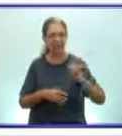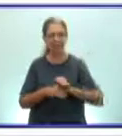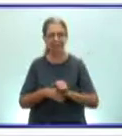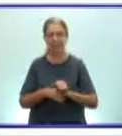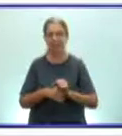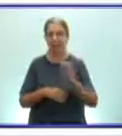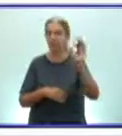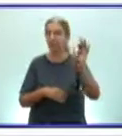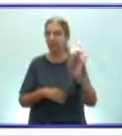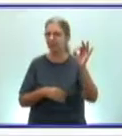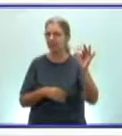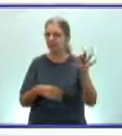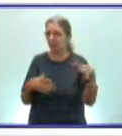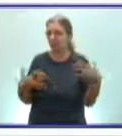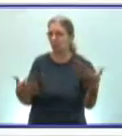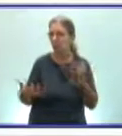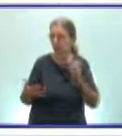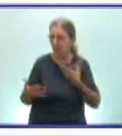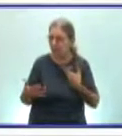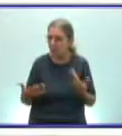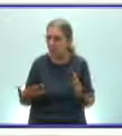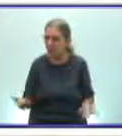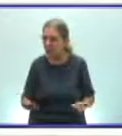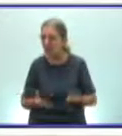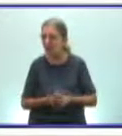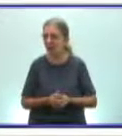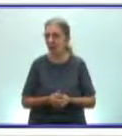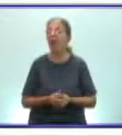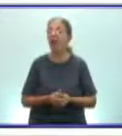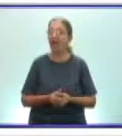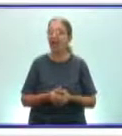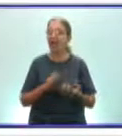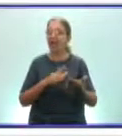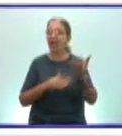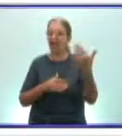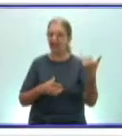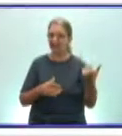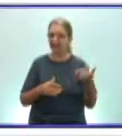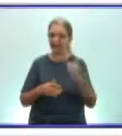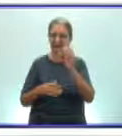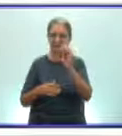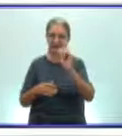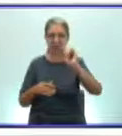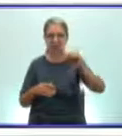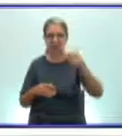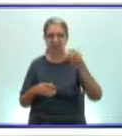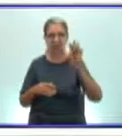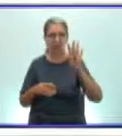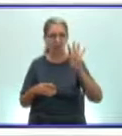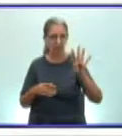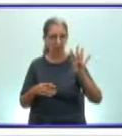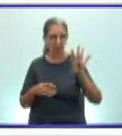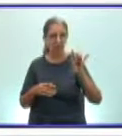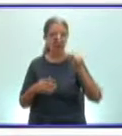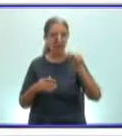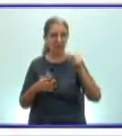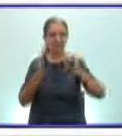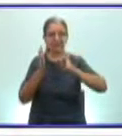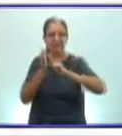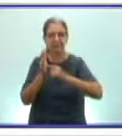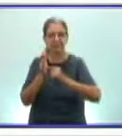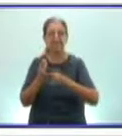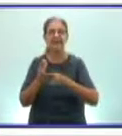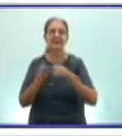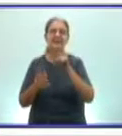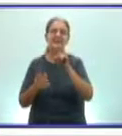al tener expresada la frecuencia relativa como una expresión decimal, ustedes simplemente multiplicaban por 100 y ya obtenían el tanto